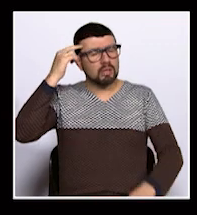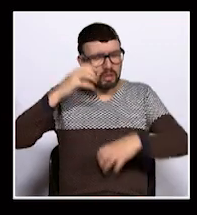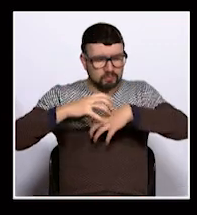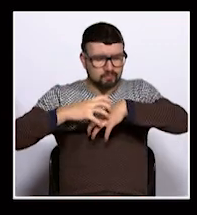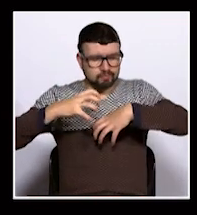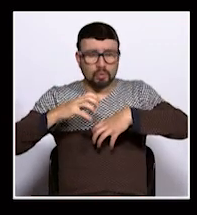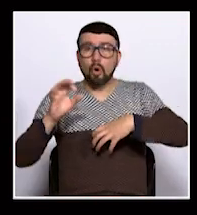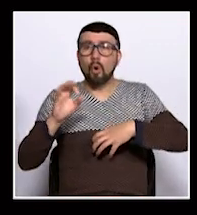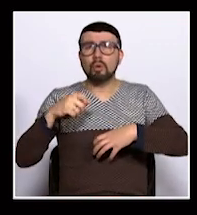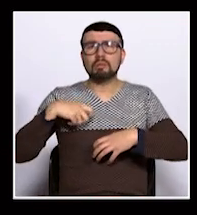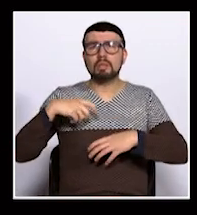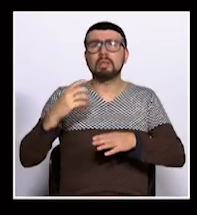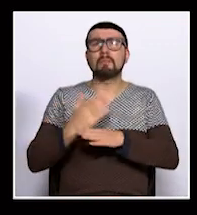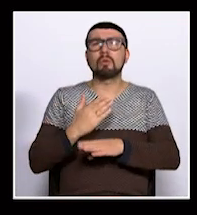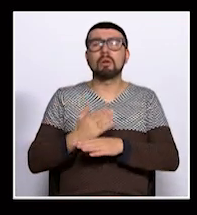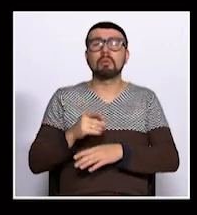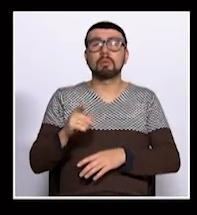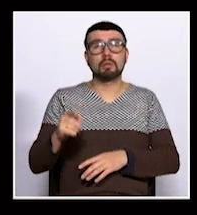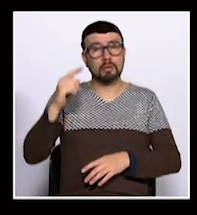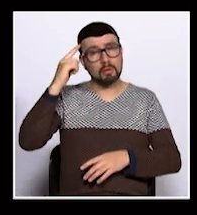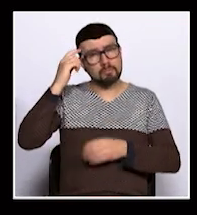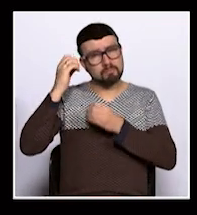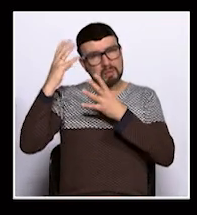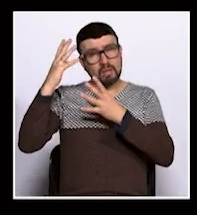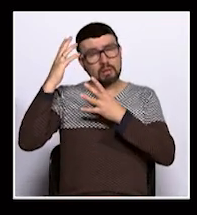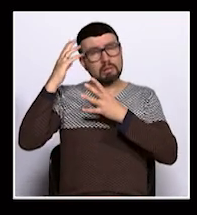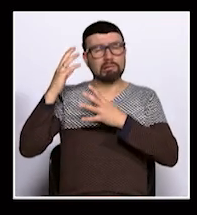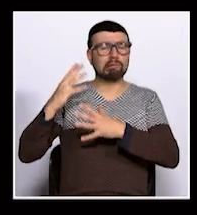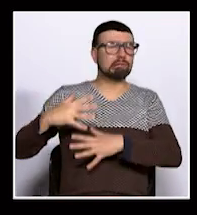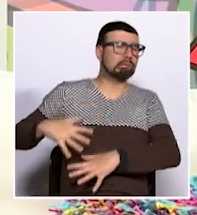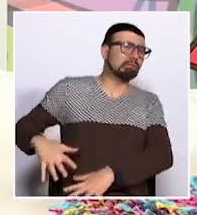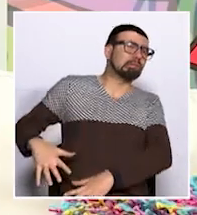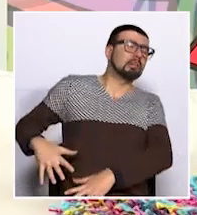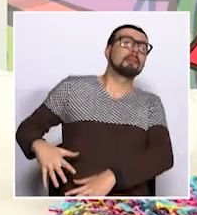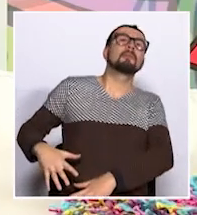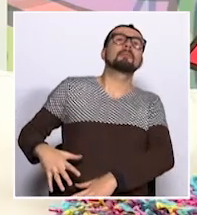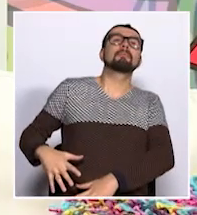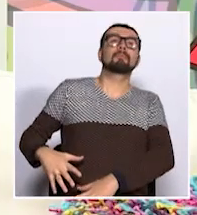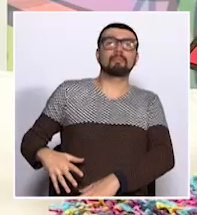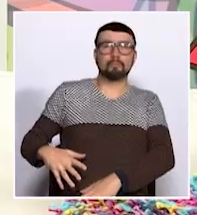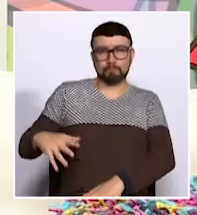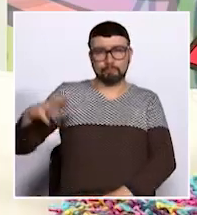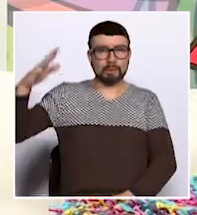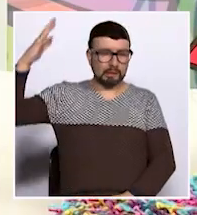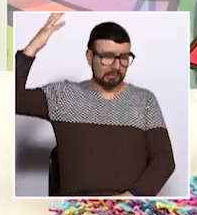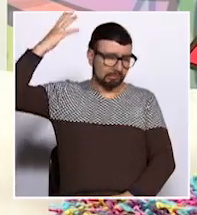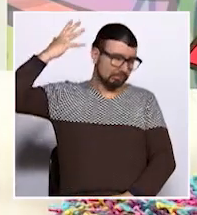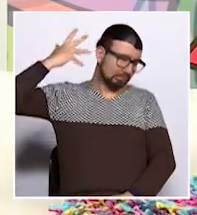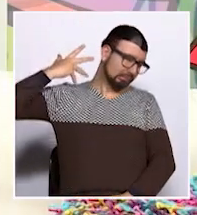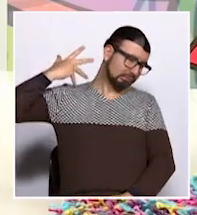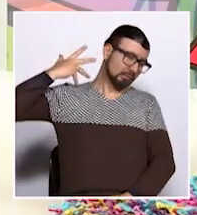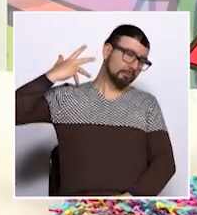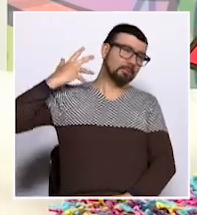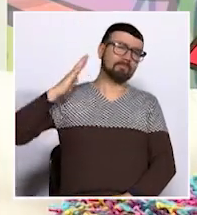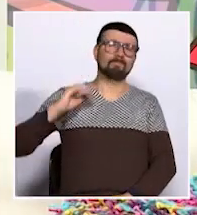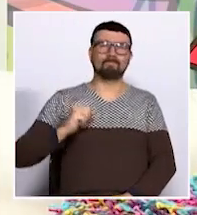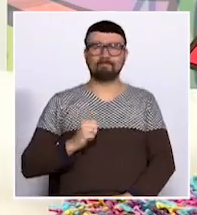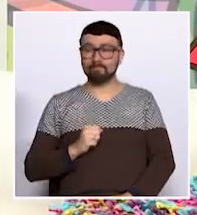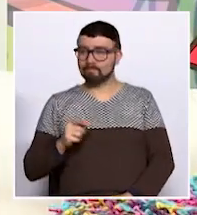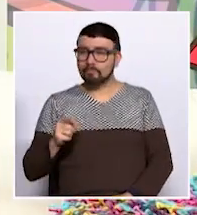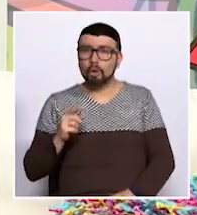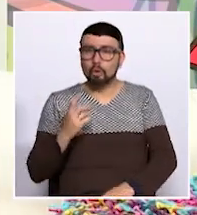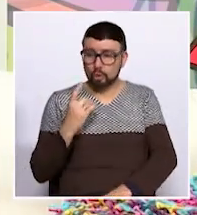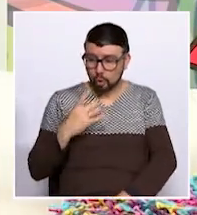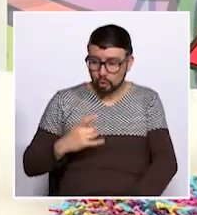una isquemia o un ACV, lo que llamamos comúnmente trombosis. Entonces, Todos estos dolores deben partir de un